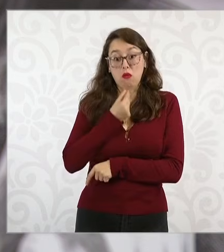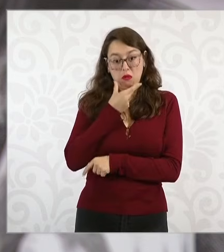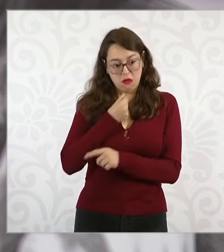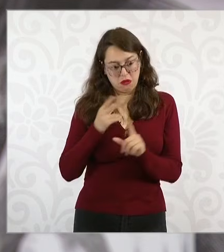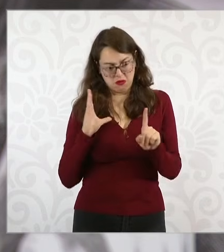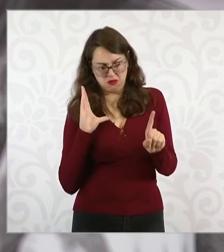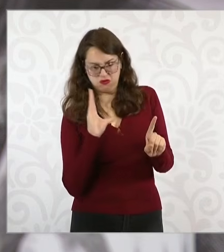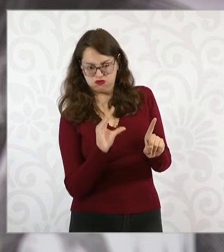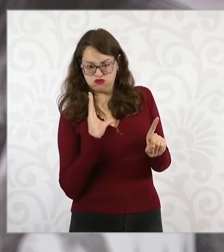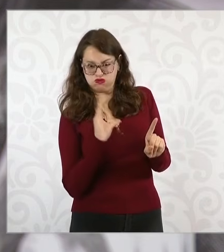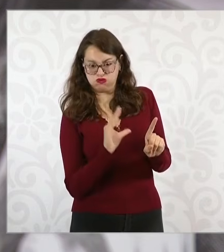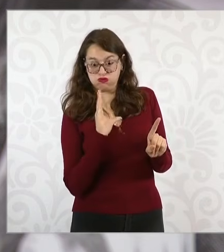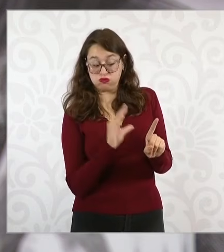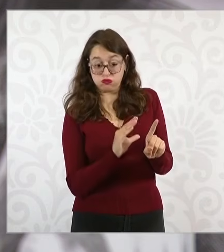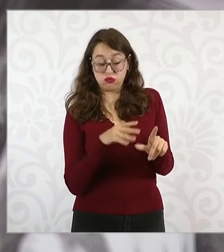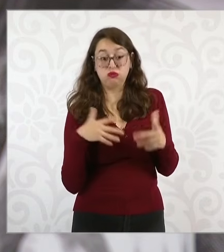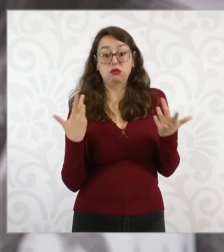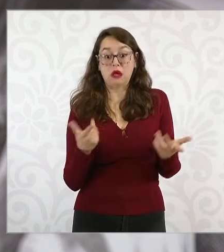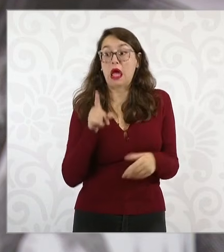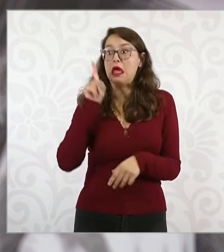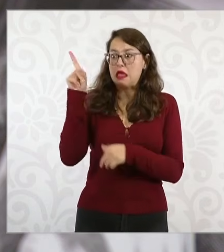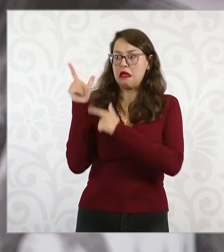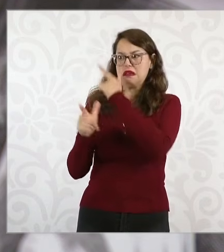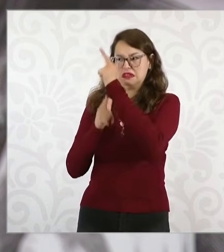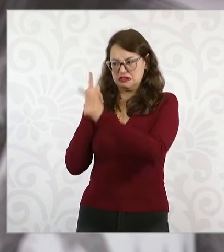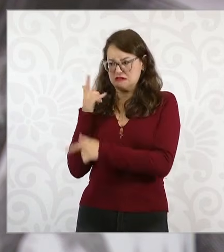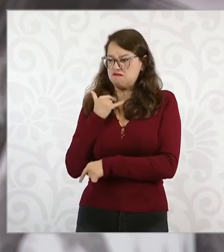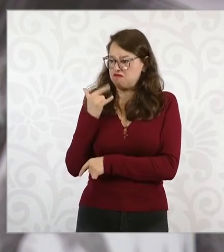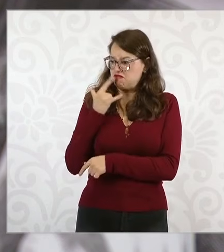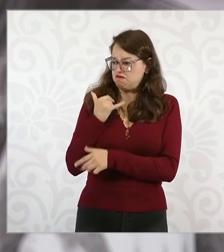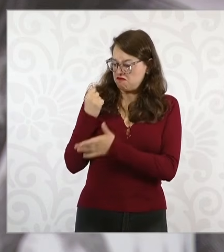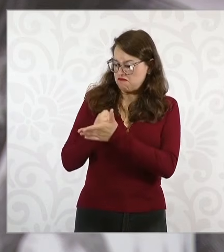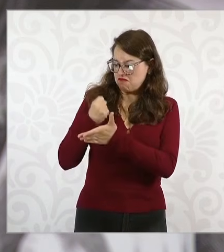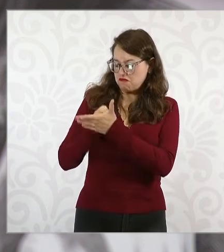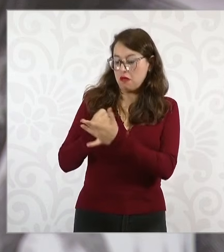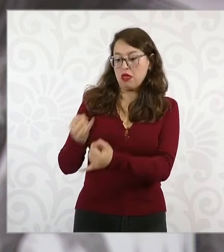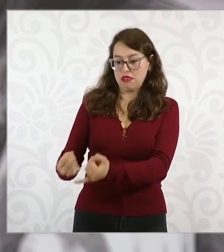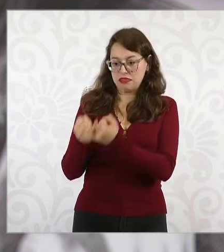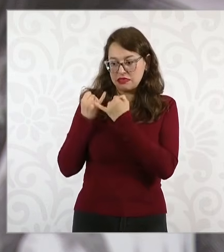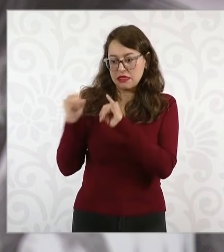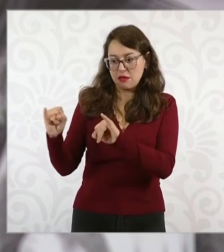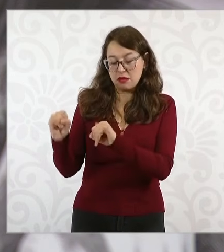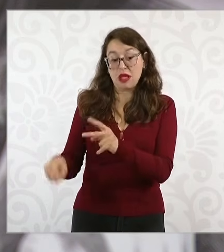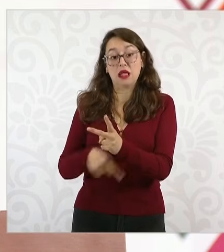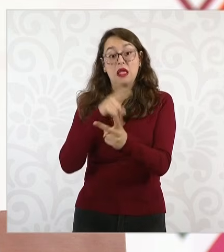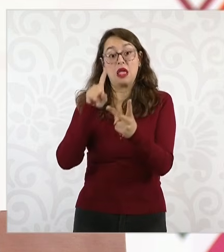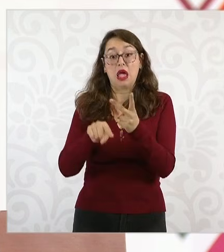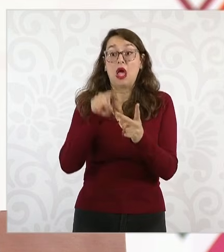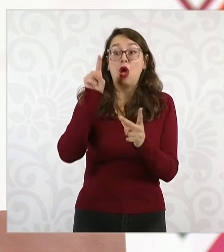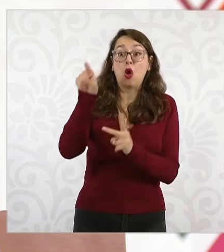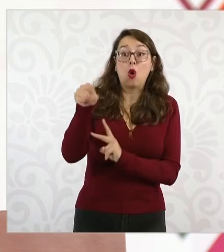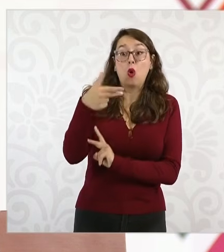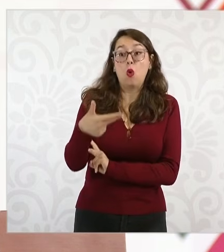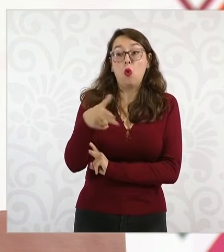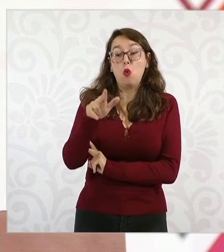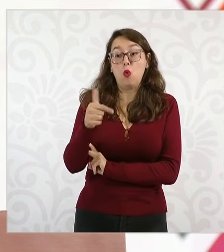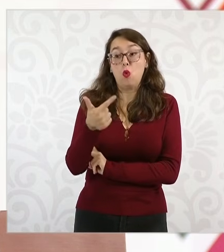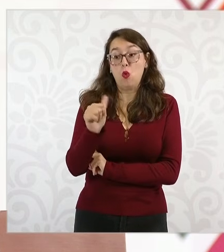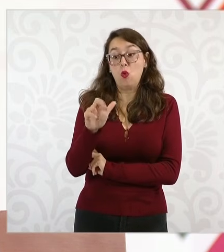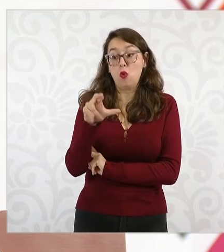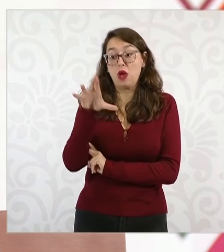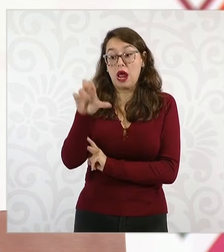que impulsó la independencia de Grecia, acudió en apoyo de los húngaros en contra de